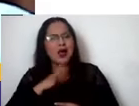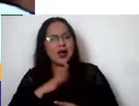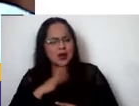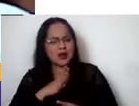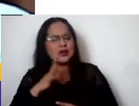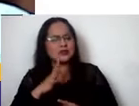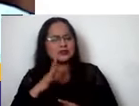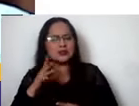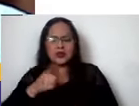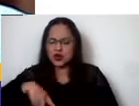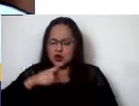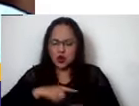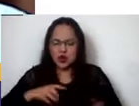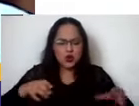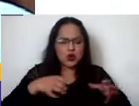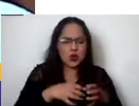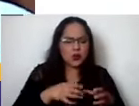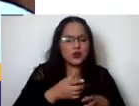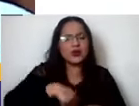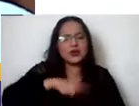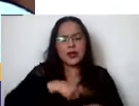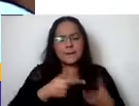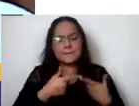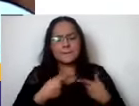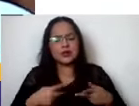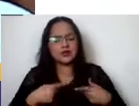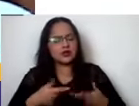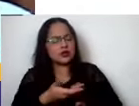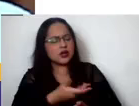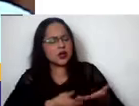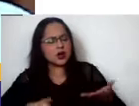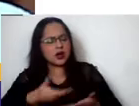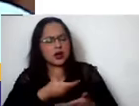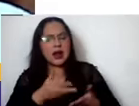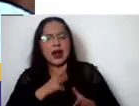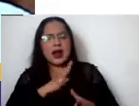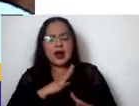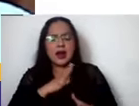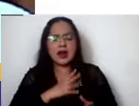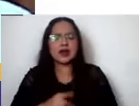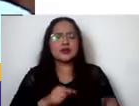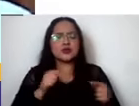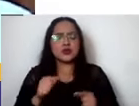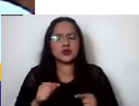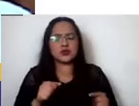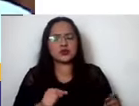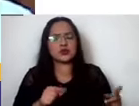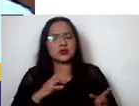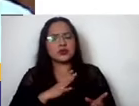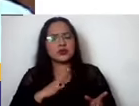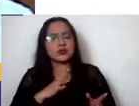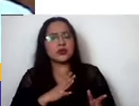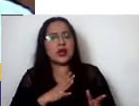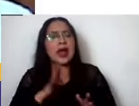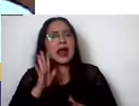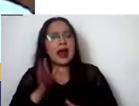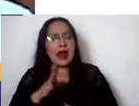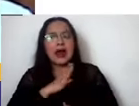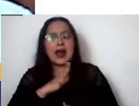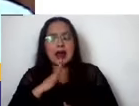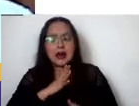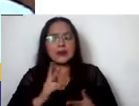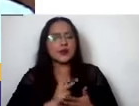haciendo comunidad, sino al contrario. Entonces, este sentimiento de comunidad es muy importante y creo que ya hay ciertos